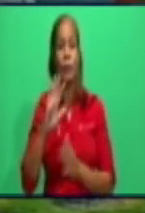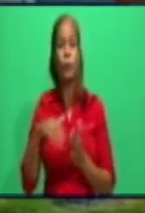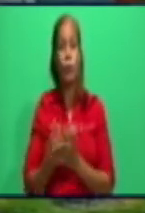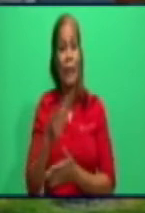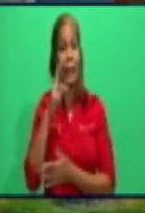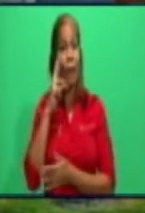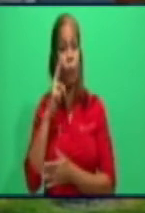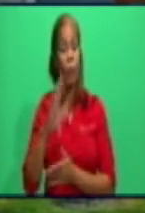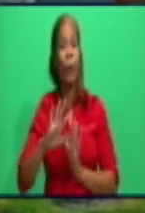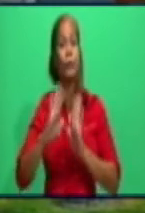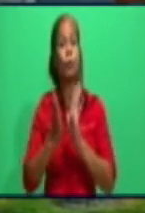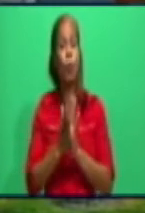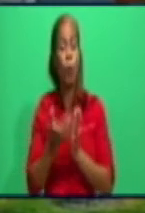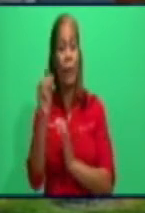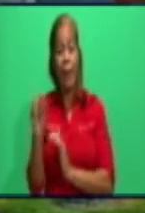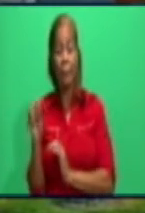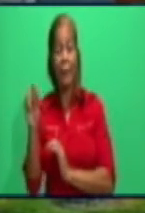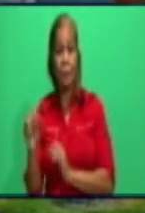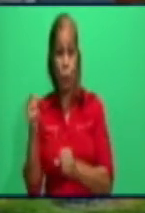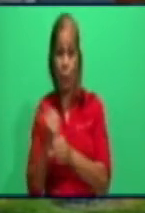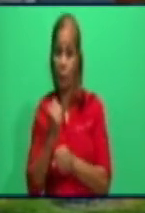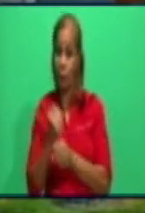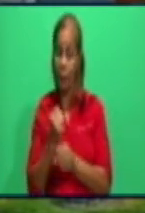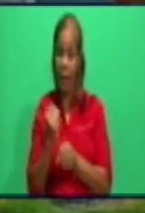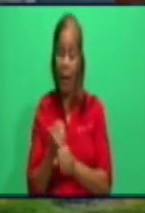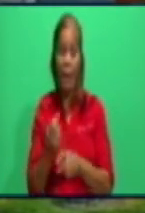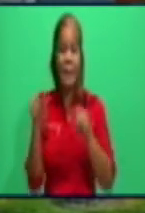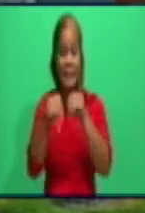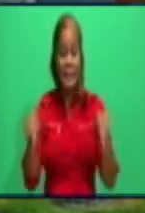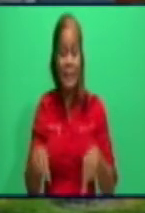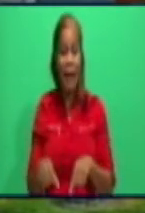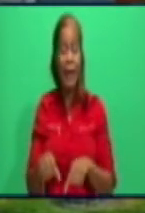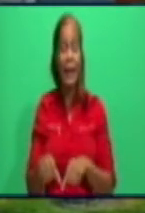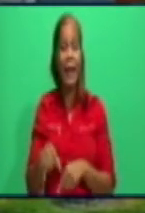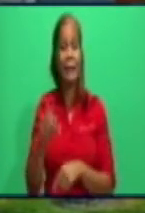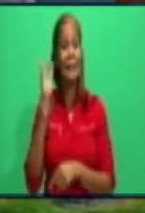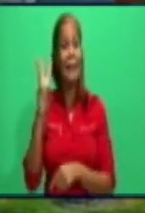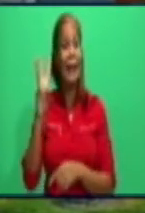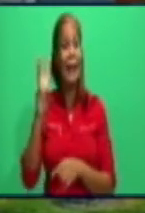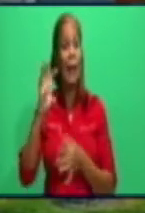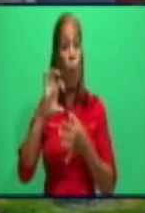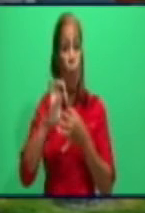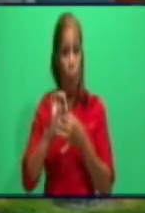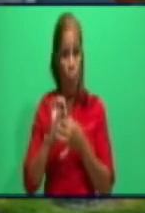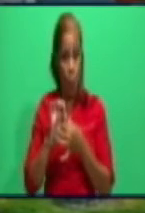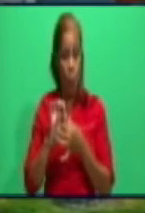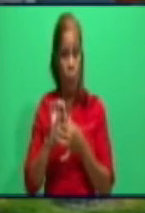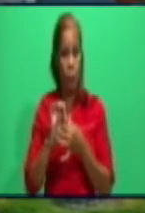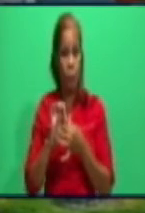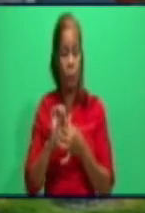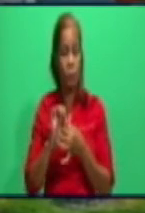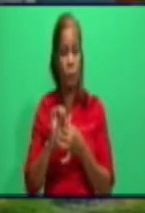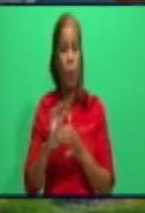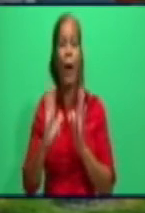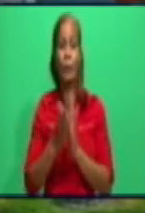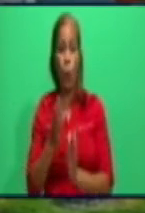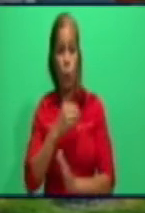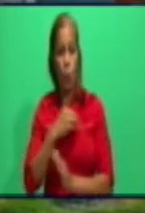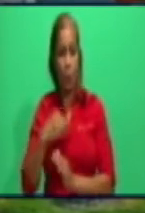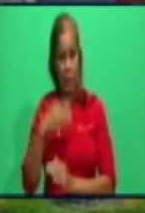al personal médico que está laborando en la sala 3Q, en medio de esa burbuja de la que usted hablaba: Adrián, Javier,